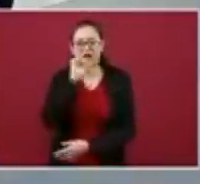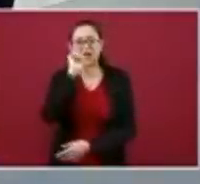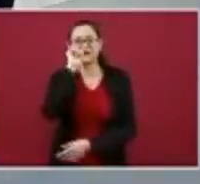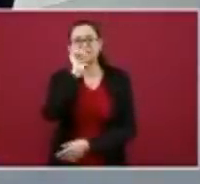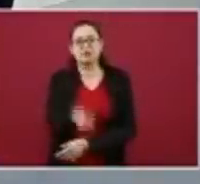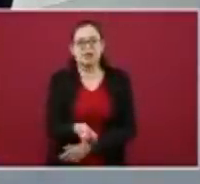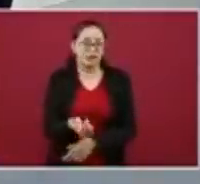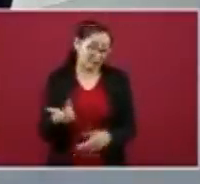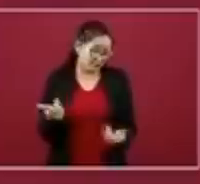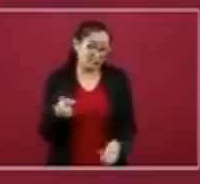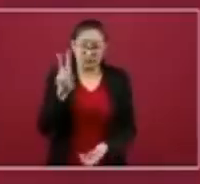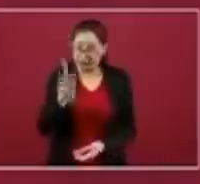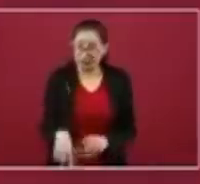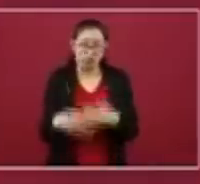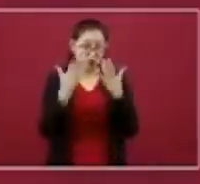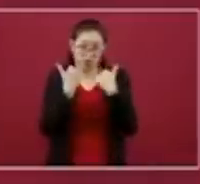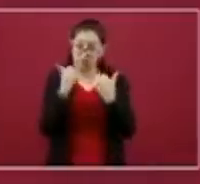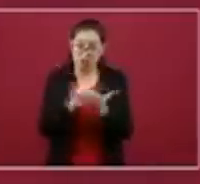porque eso es,